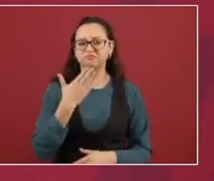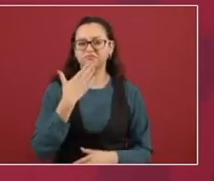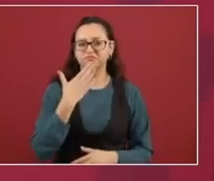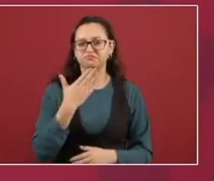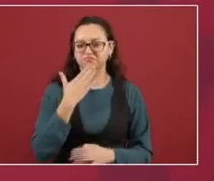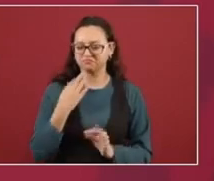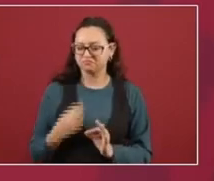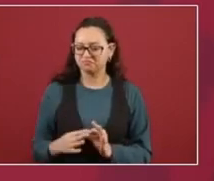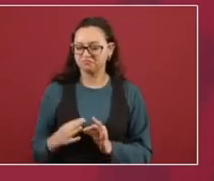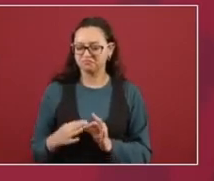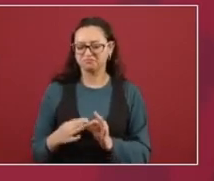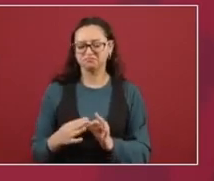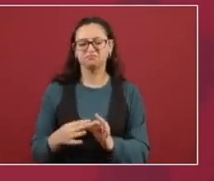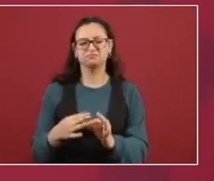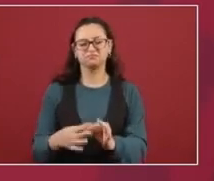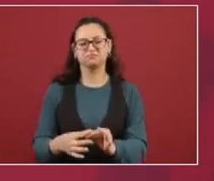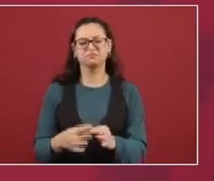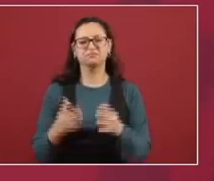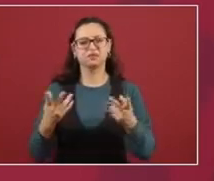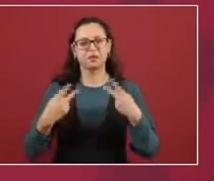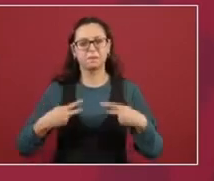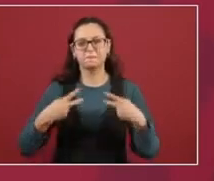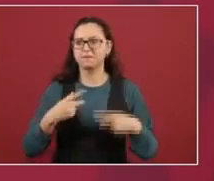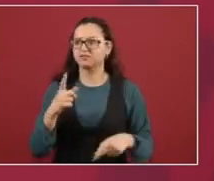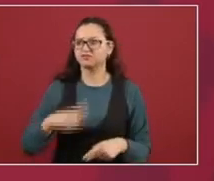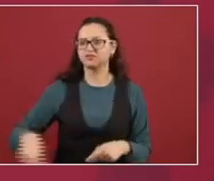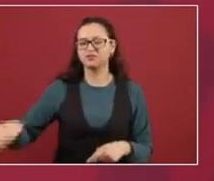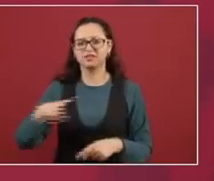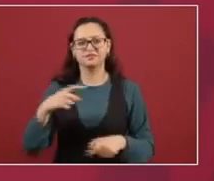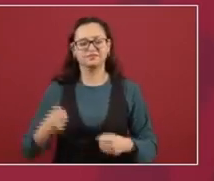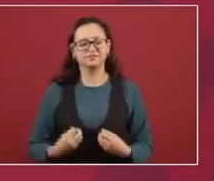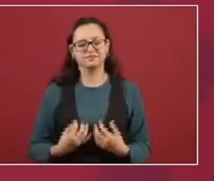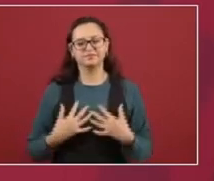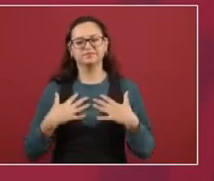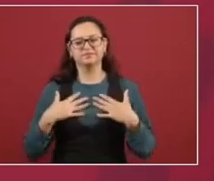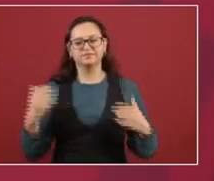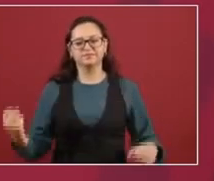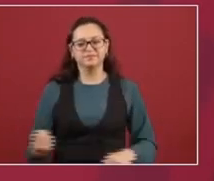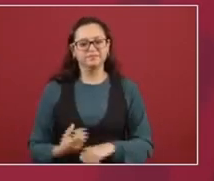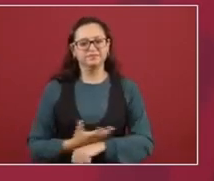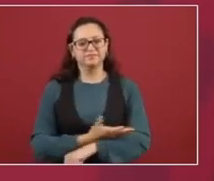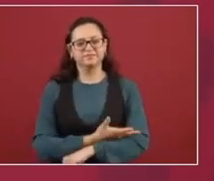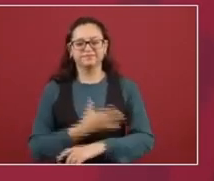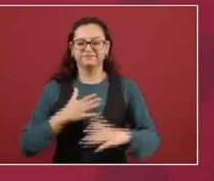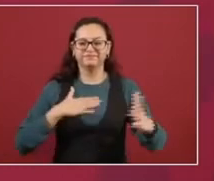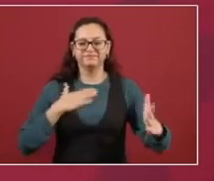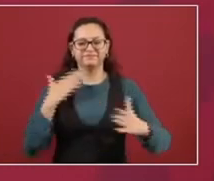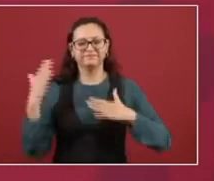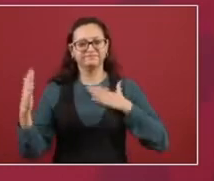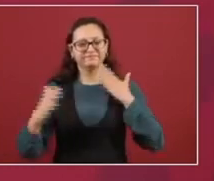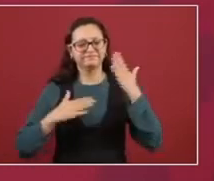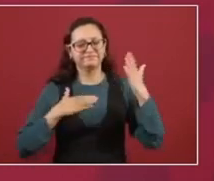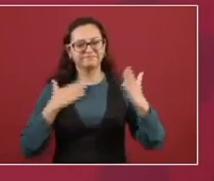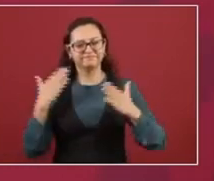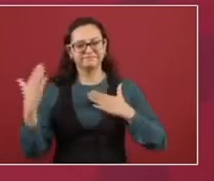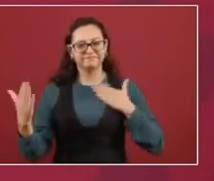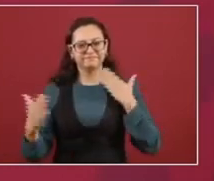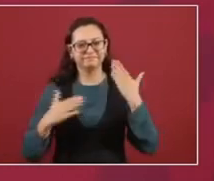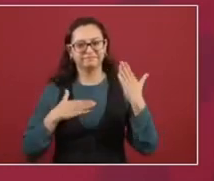mucho entusiasmo en la gente, hay alegría,